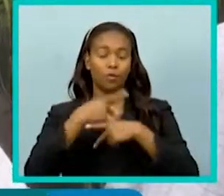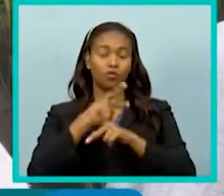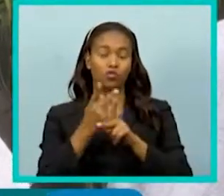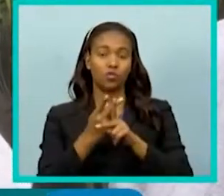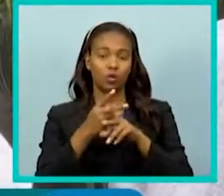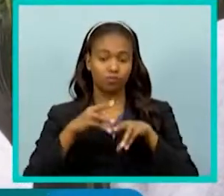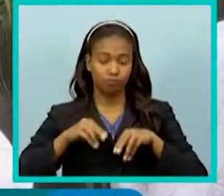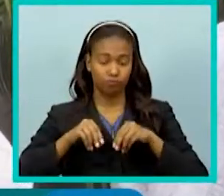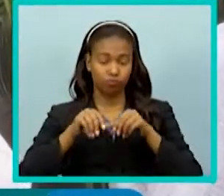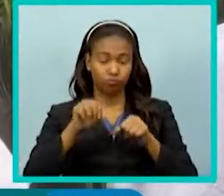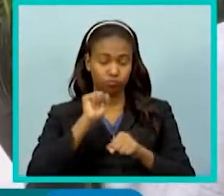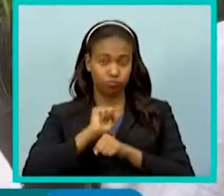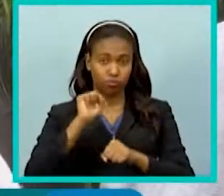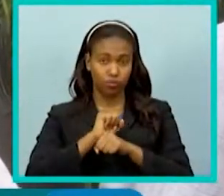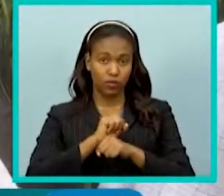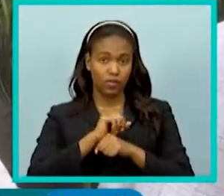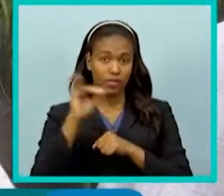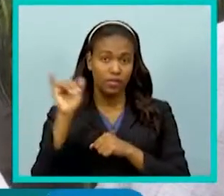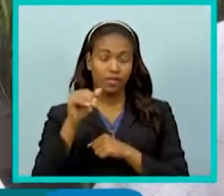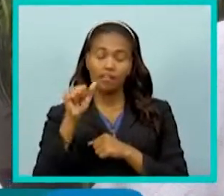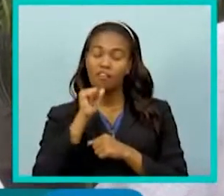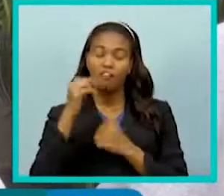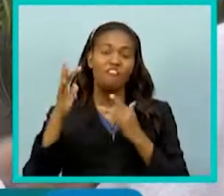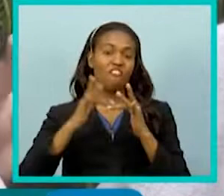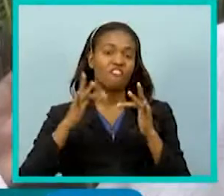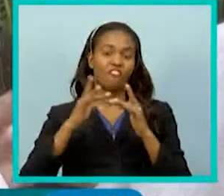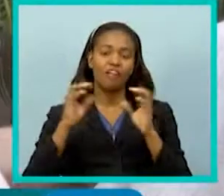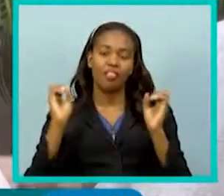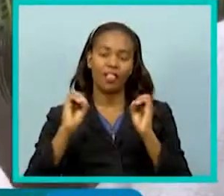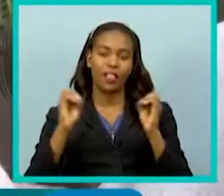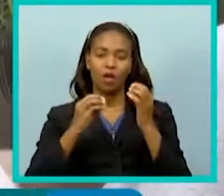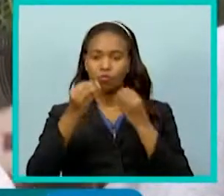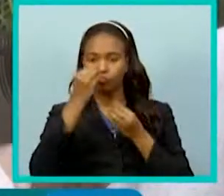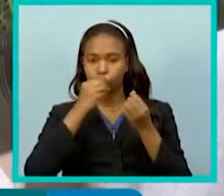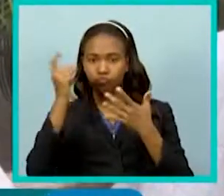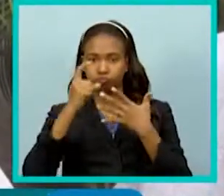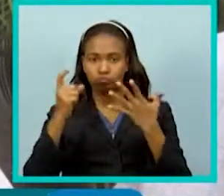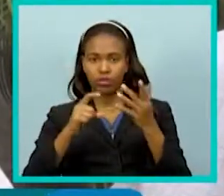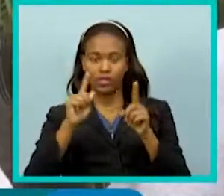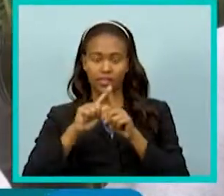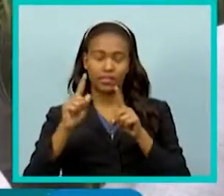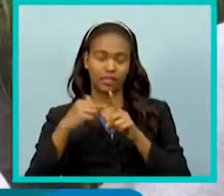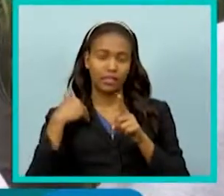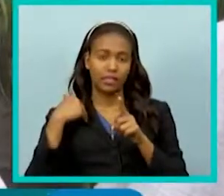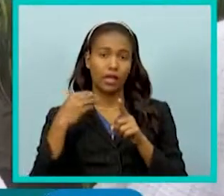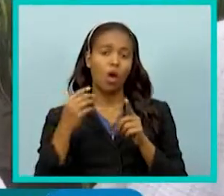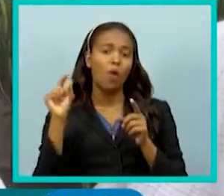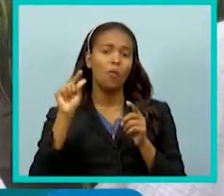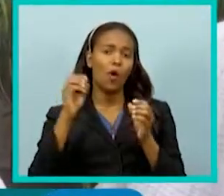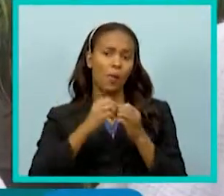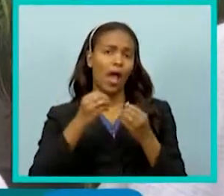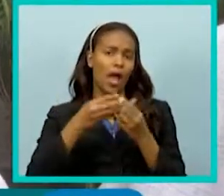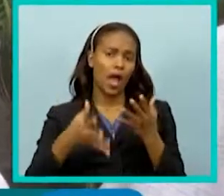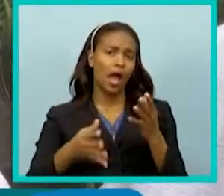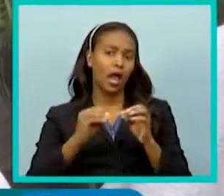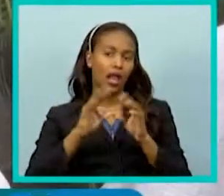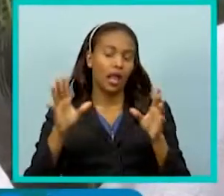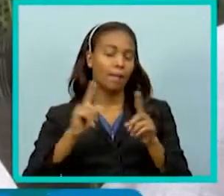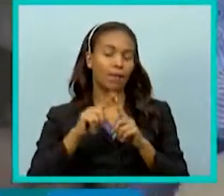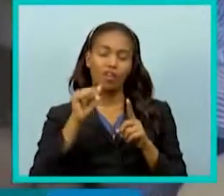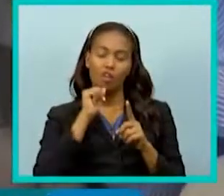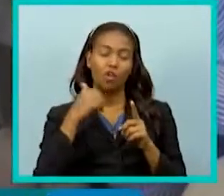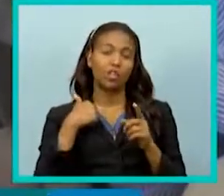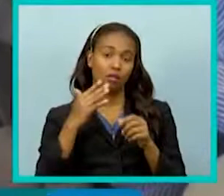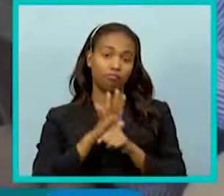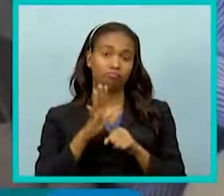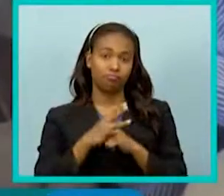agrícola y que no nos falta nada de los rubros agrícolas Gracias a Dios un poquito más caro es verdad pero no nos faltan